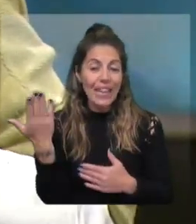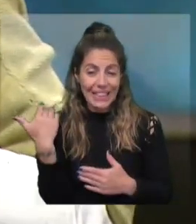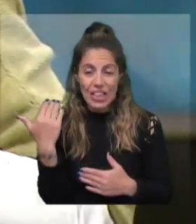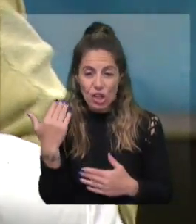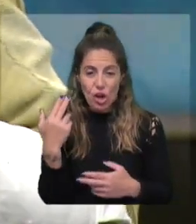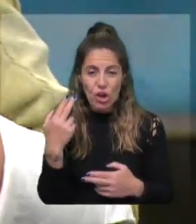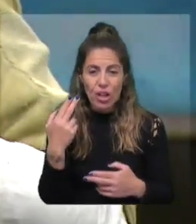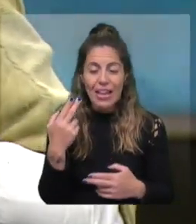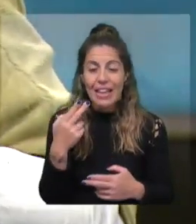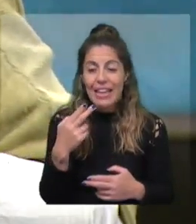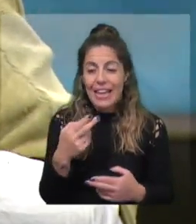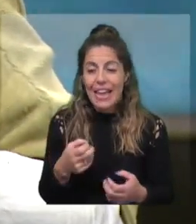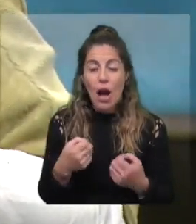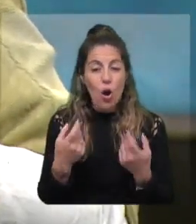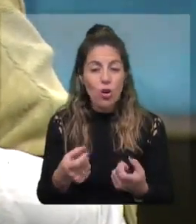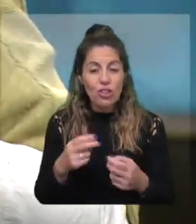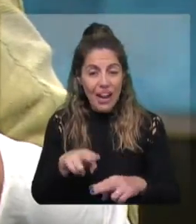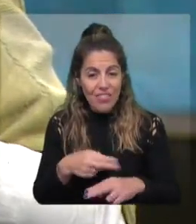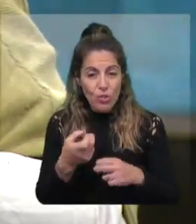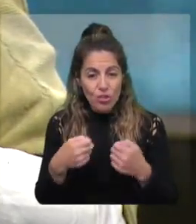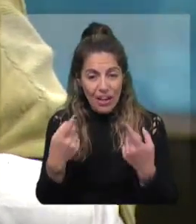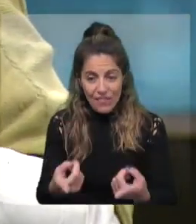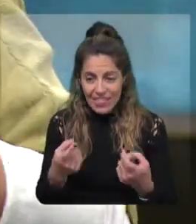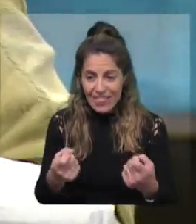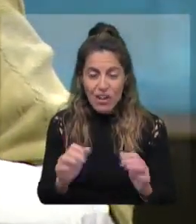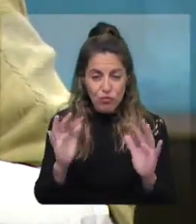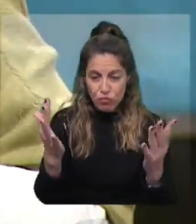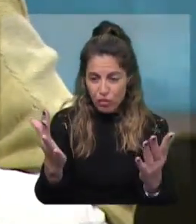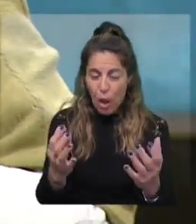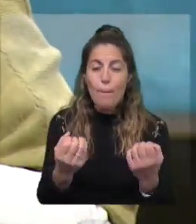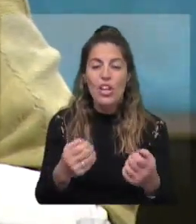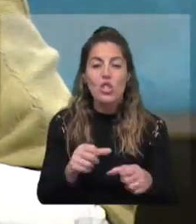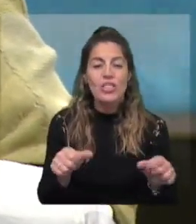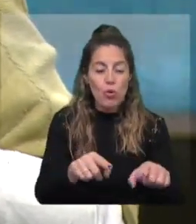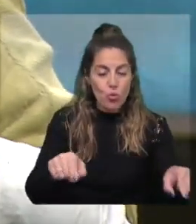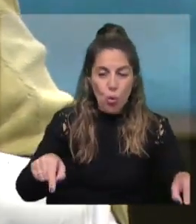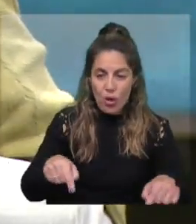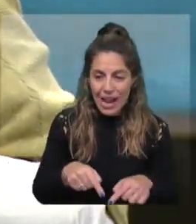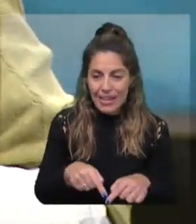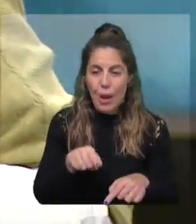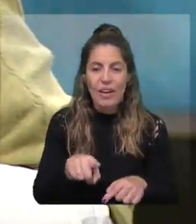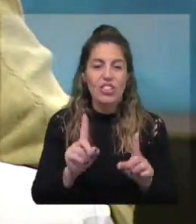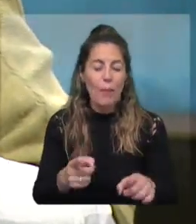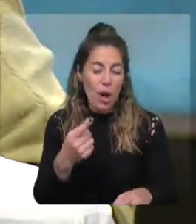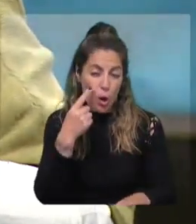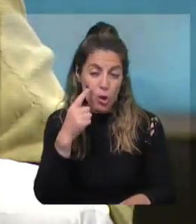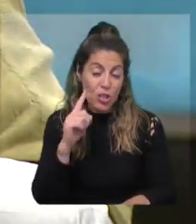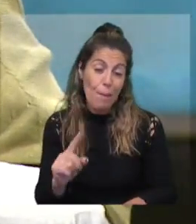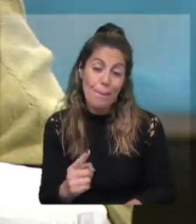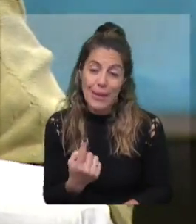que se llamaba Brotamonte era reforestar. Pero bueno, para eso reforestamos un área, Pero para eso tenemos que conocer